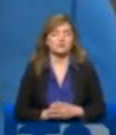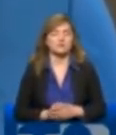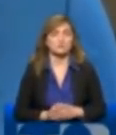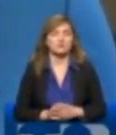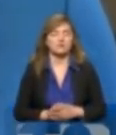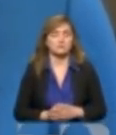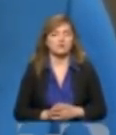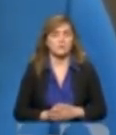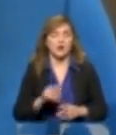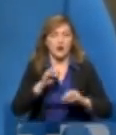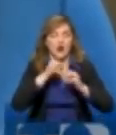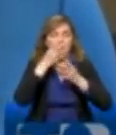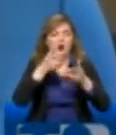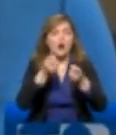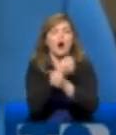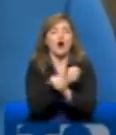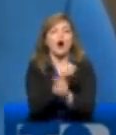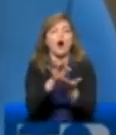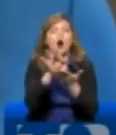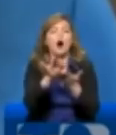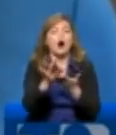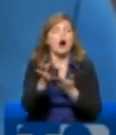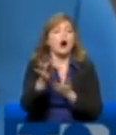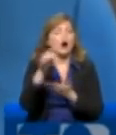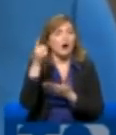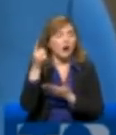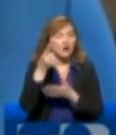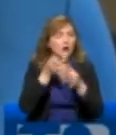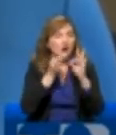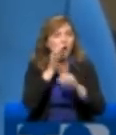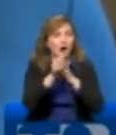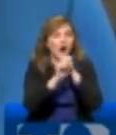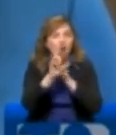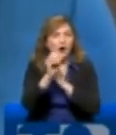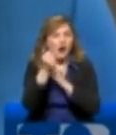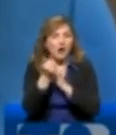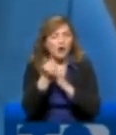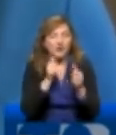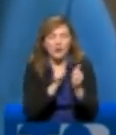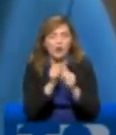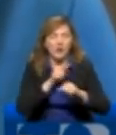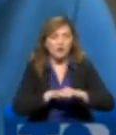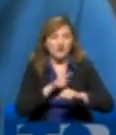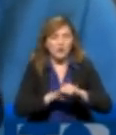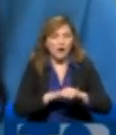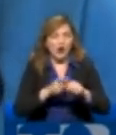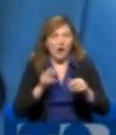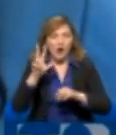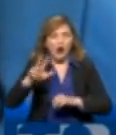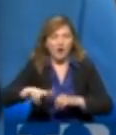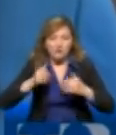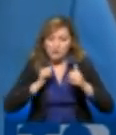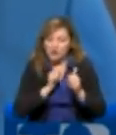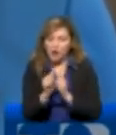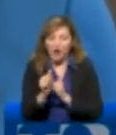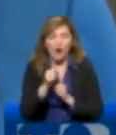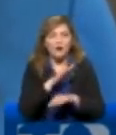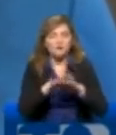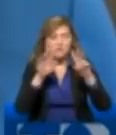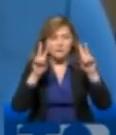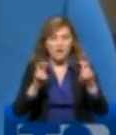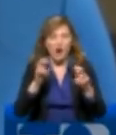de la Defensoría del Pueblo de febrero de 2019, es decir, ya han pasado 3 meses, en donde se habla de